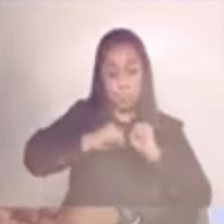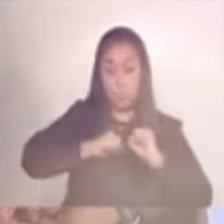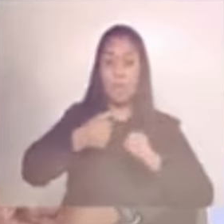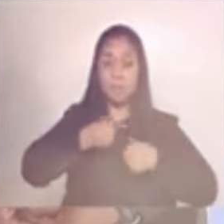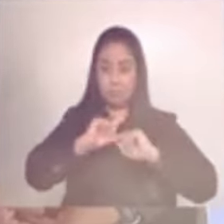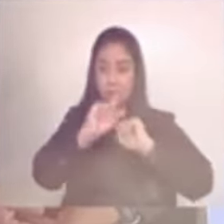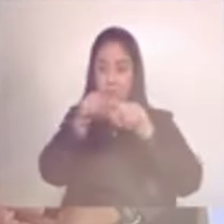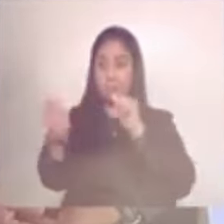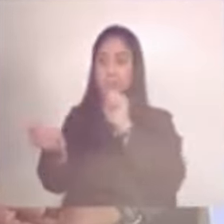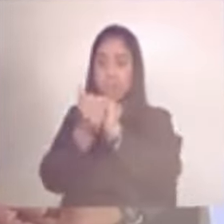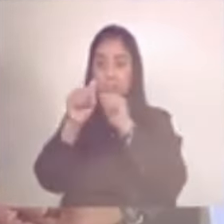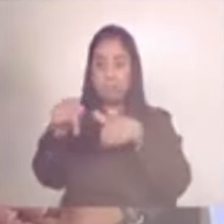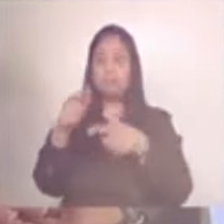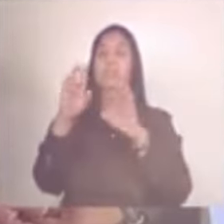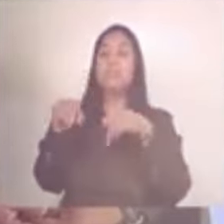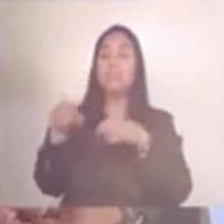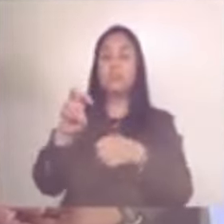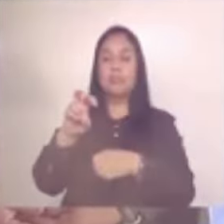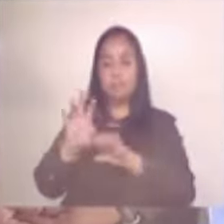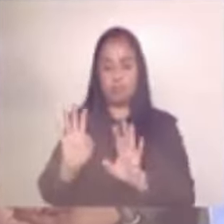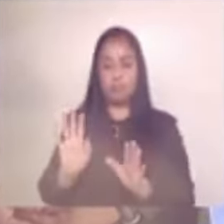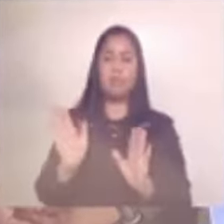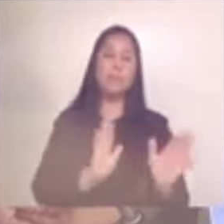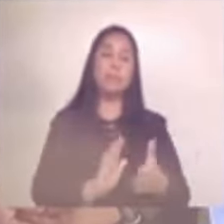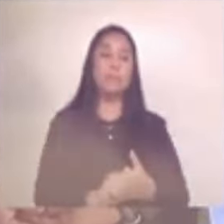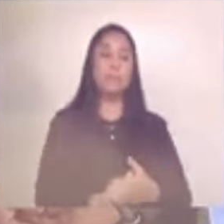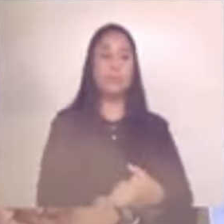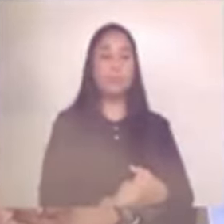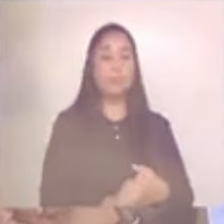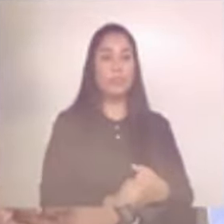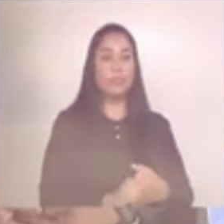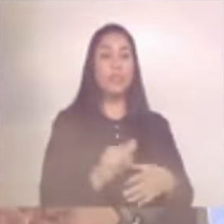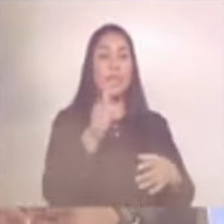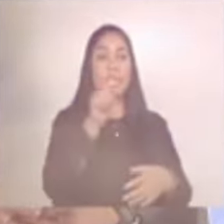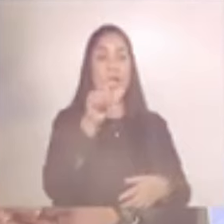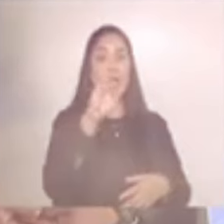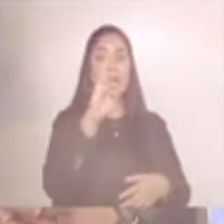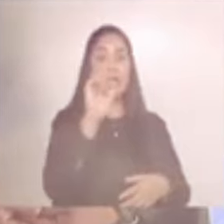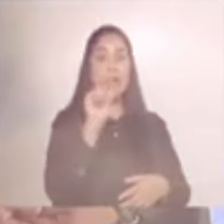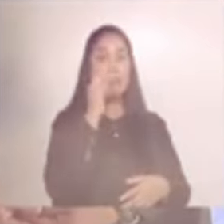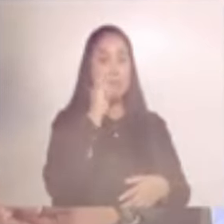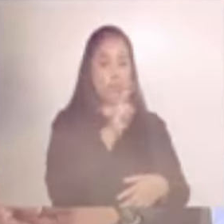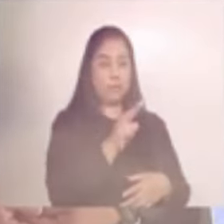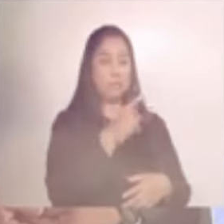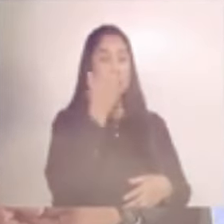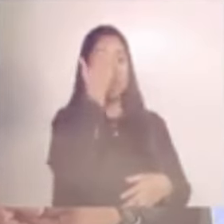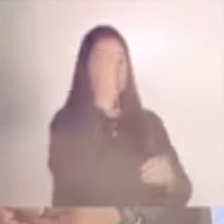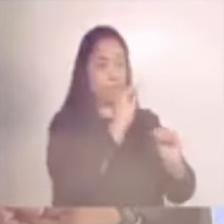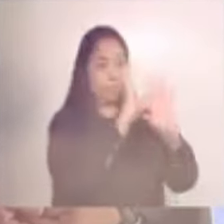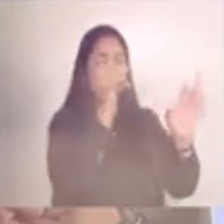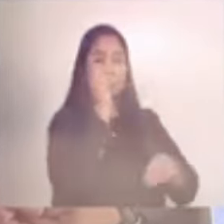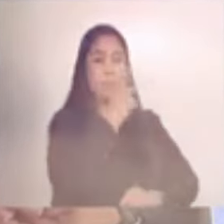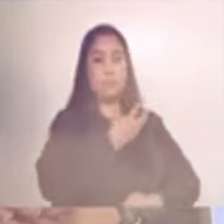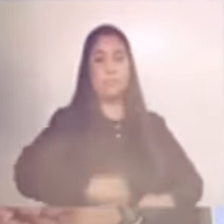necesita. Gracias, señor presidente. Continuamos con Lourdes Arana de Alba Visión. Buenos días, señor presidente,